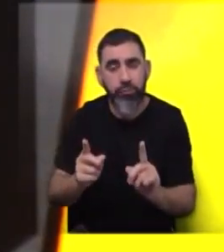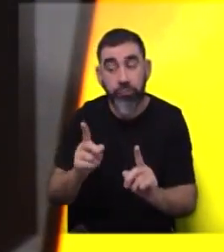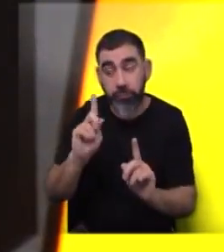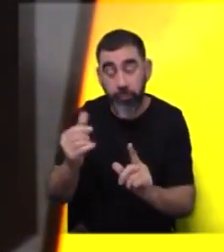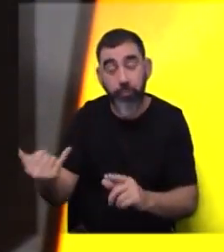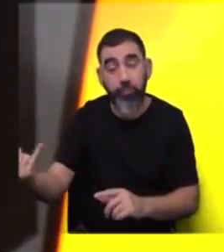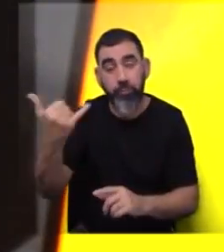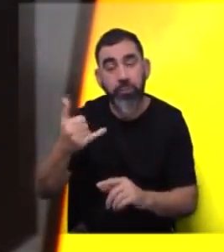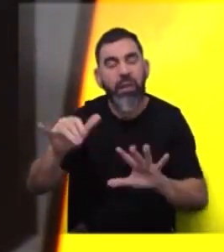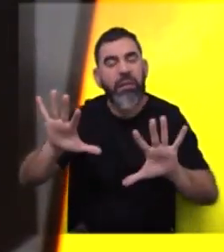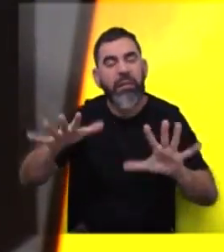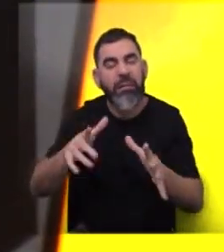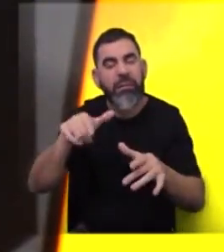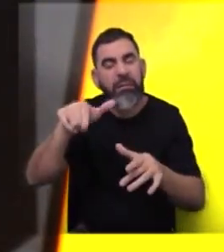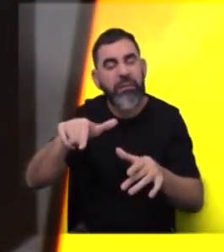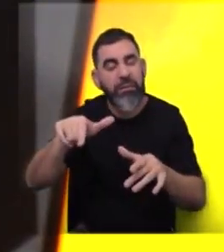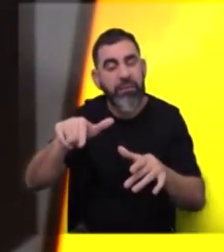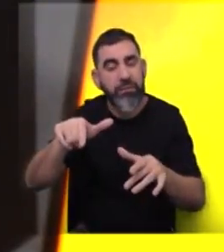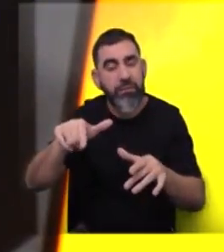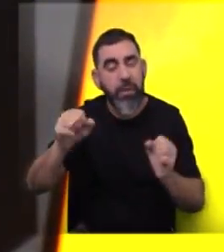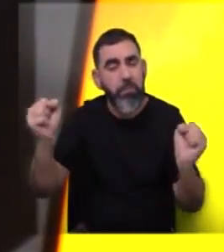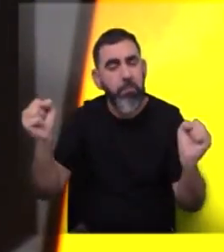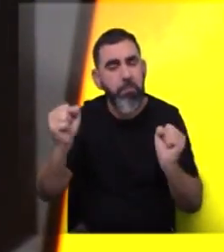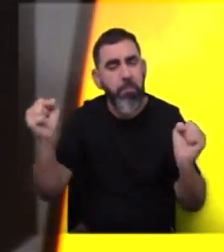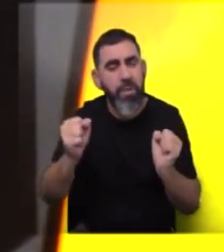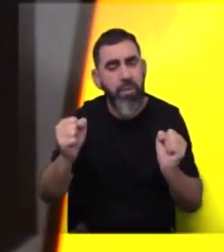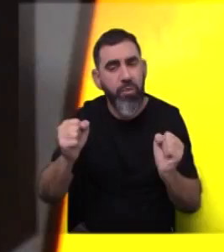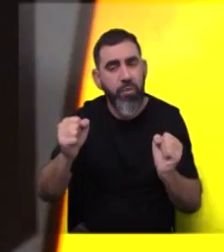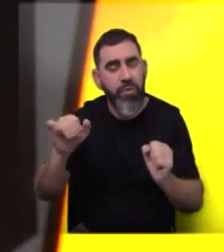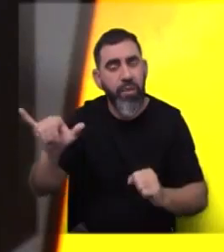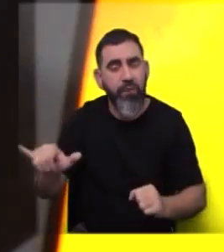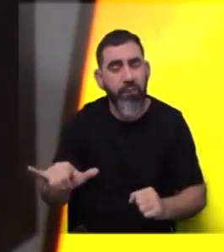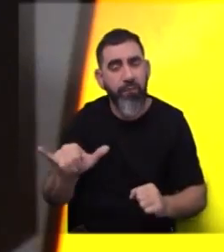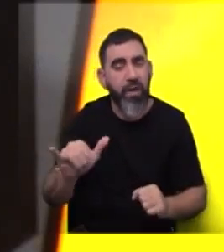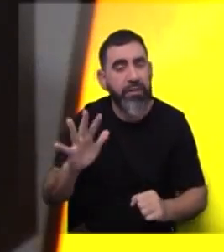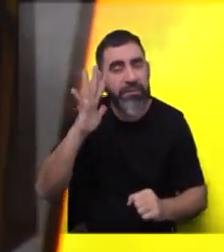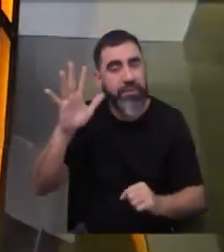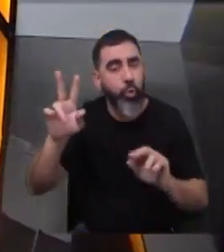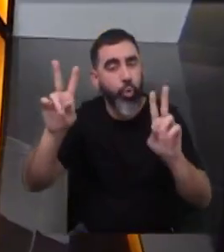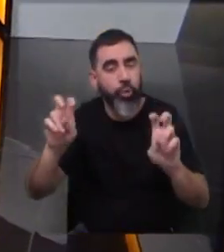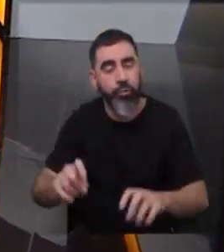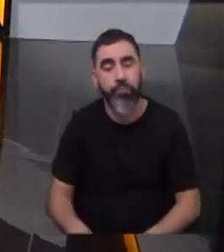cuenta, bueno, qué hay detrás de estos miedos, hablando desde el punto de vista psicológico. Lo vemos.